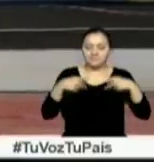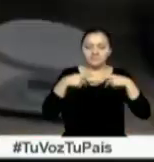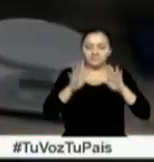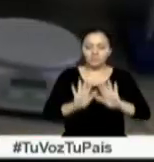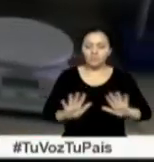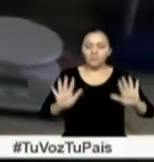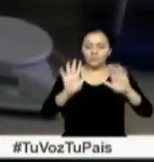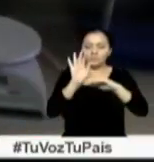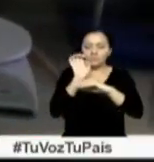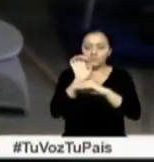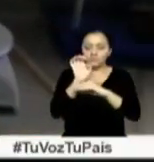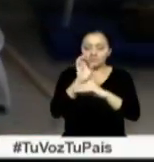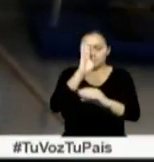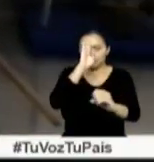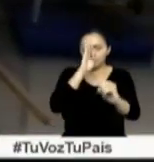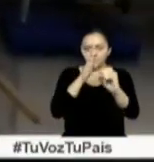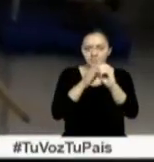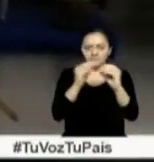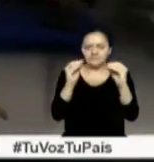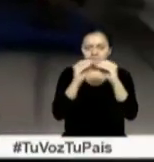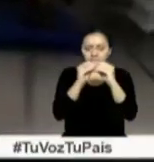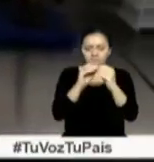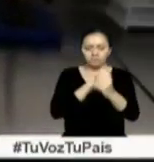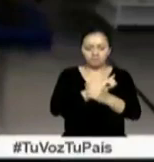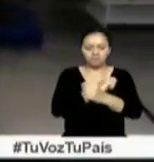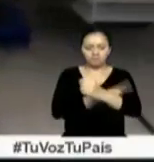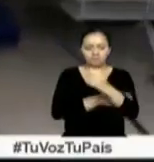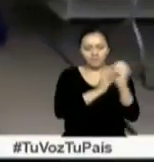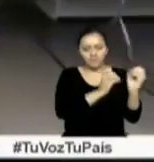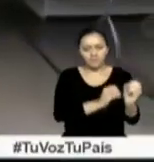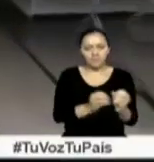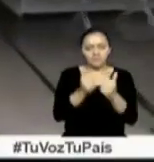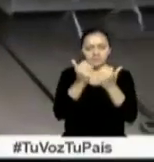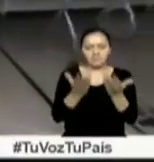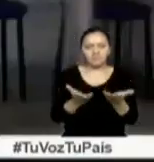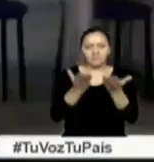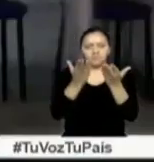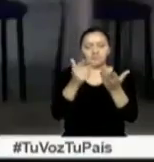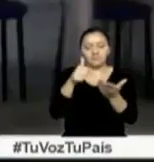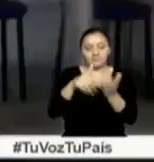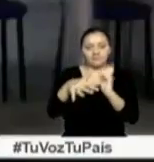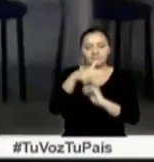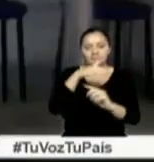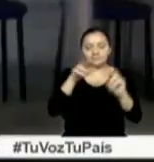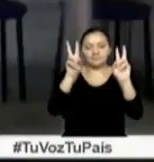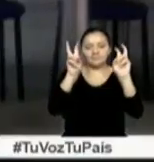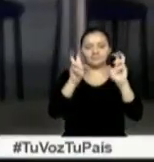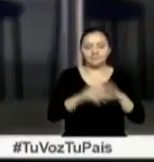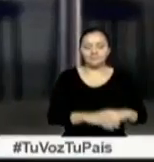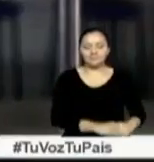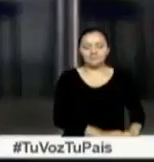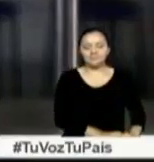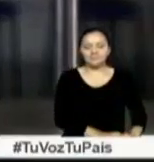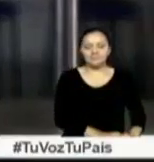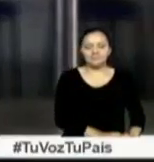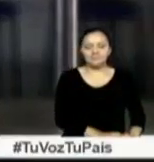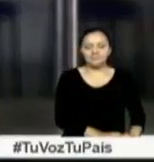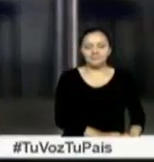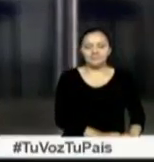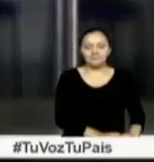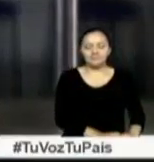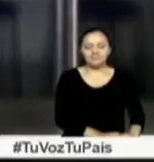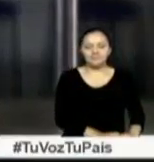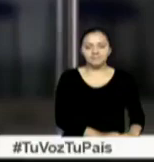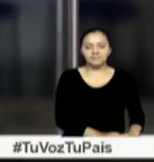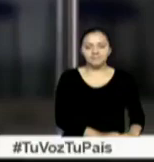nacional con el objetivo de fortalecer el ordenamiento de la oferta en este ámbito Carolina Díaz noticiero